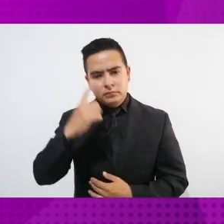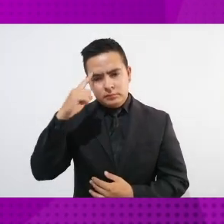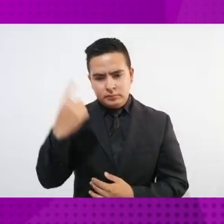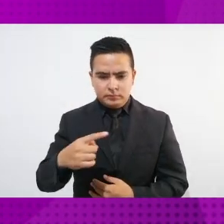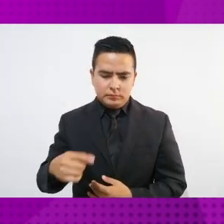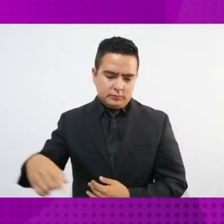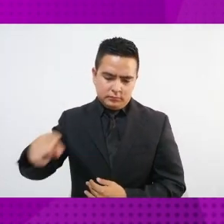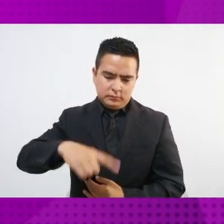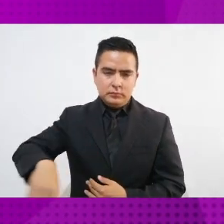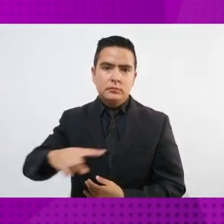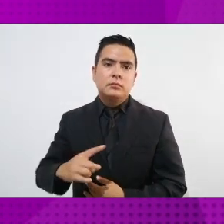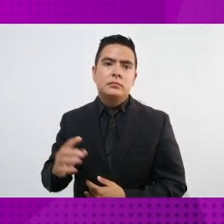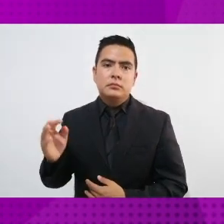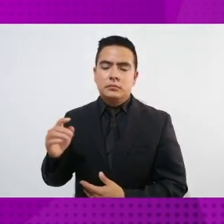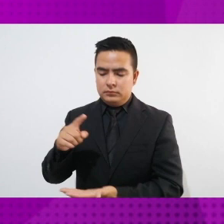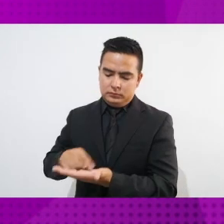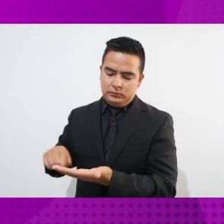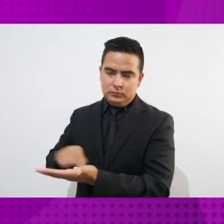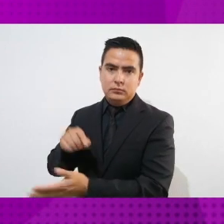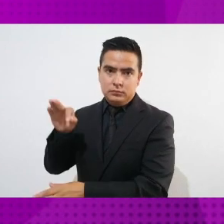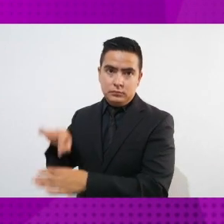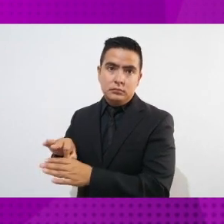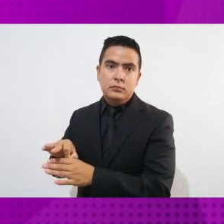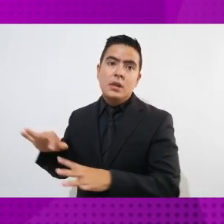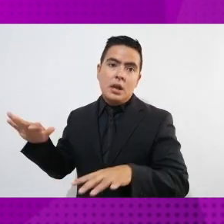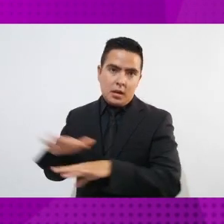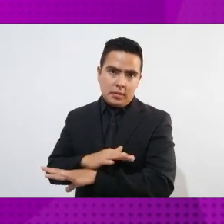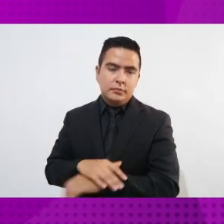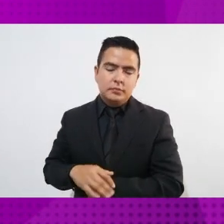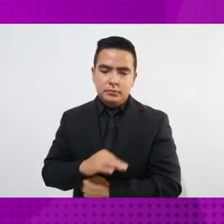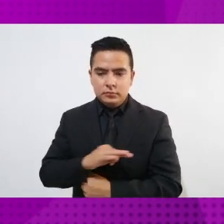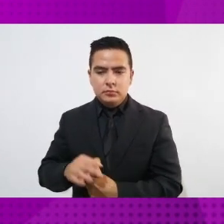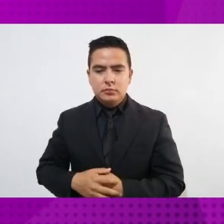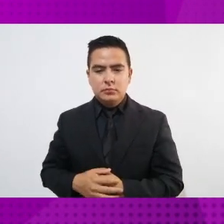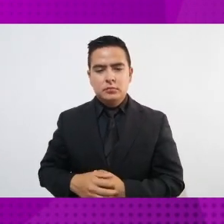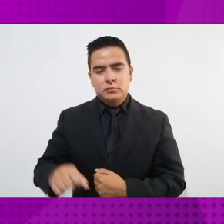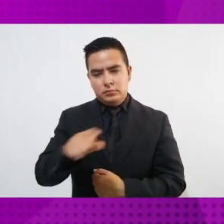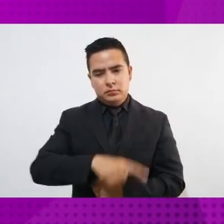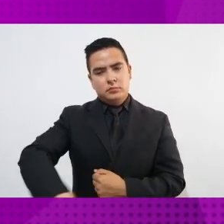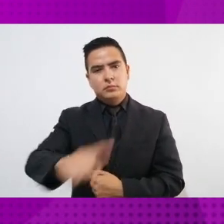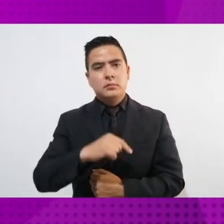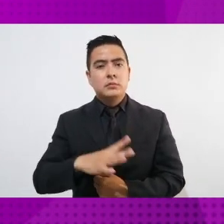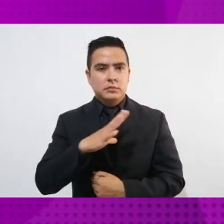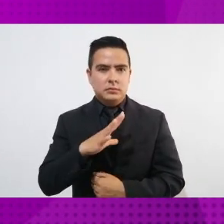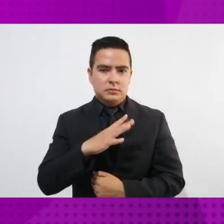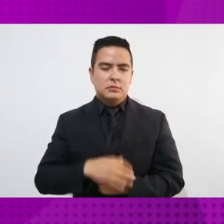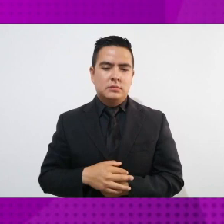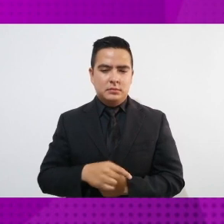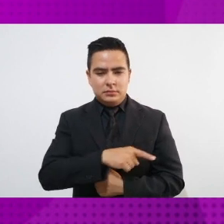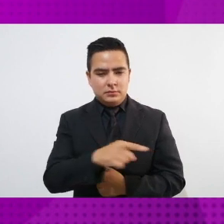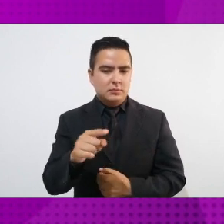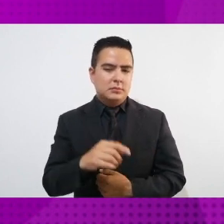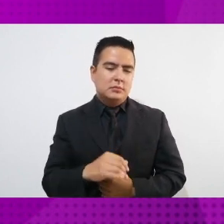los canales institucionales. Claro, esto le toca afortunada o desafortunadamente a